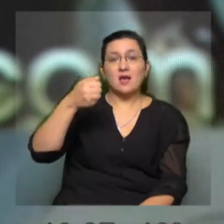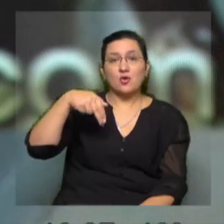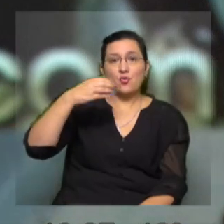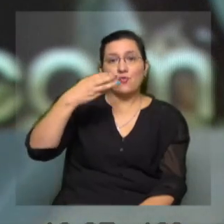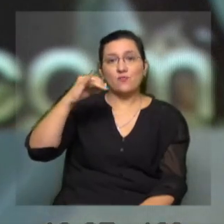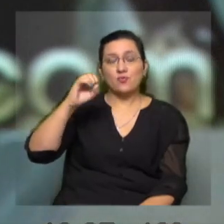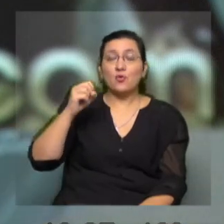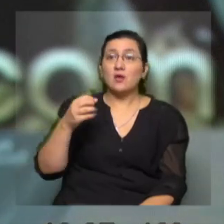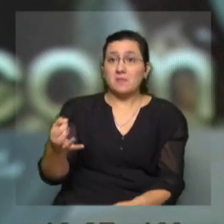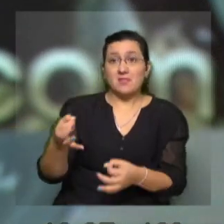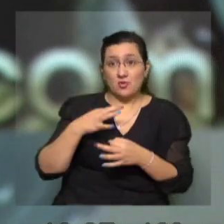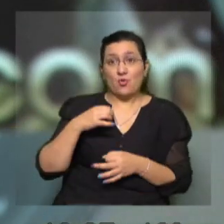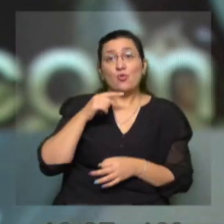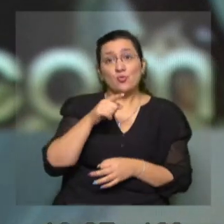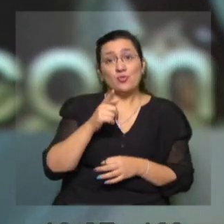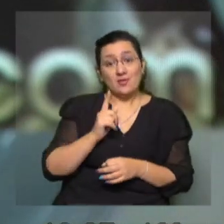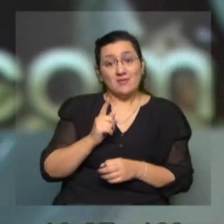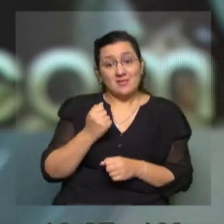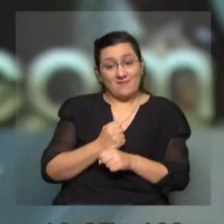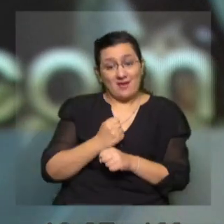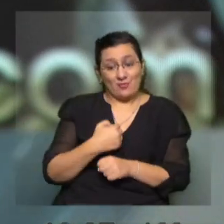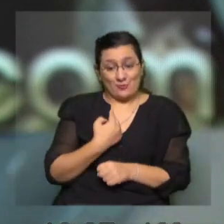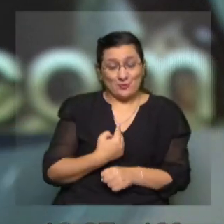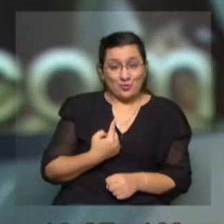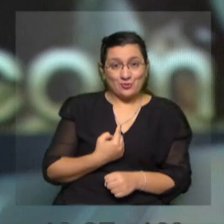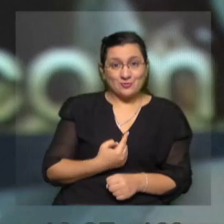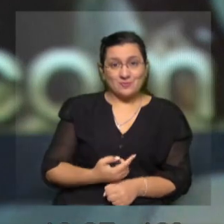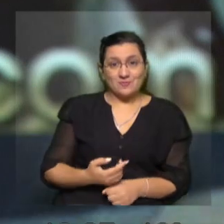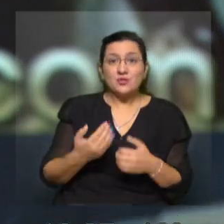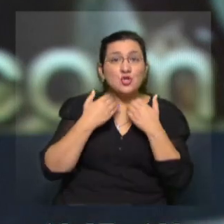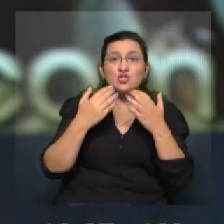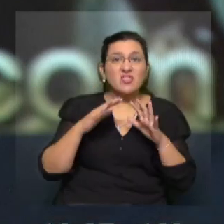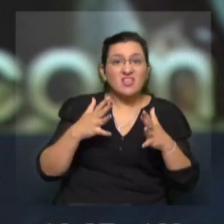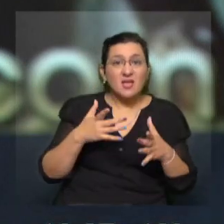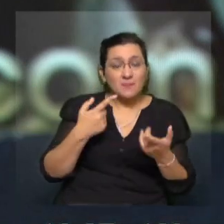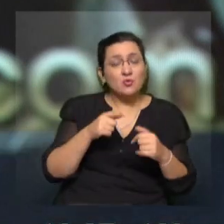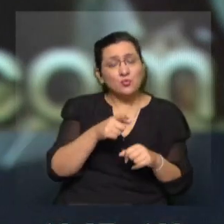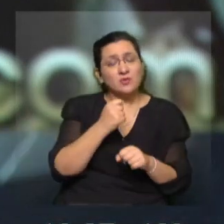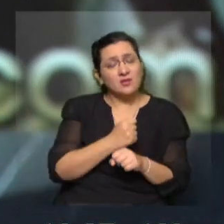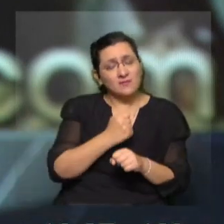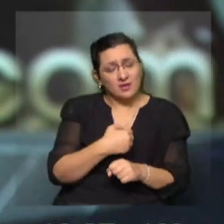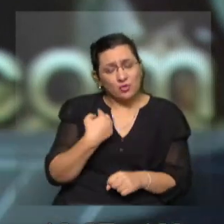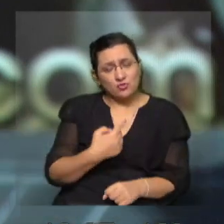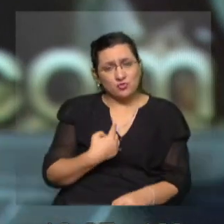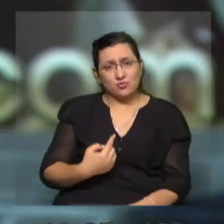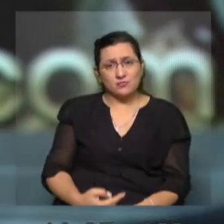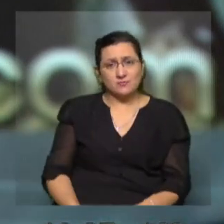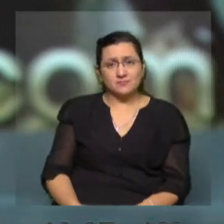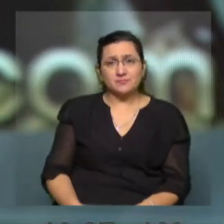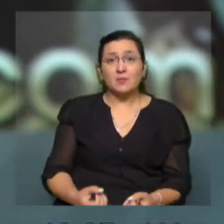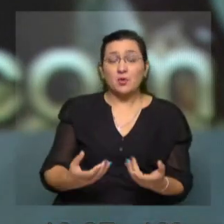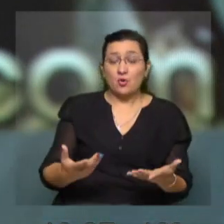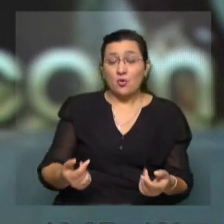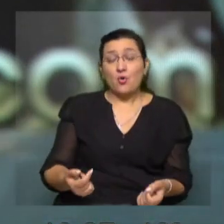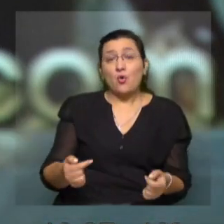vos tenés que estar trabajando acá con nosotros. No sé de qué, pero tenés que estar trabajando. Y bueno, y hoy es un